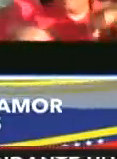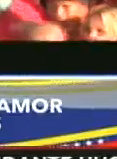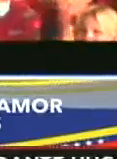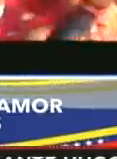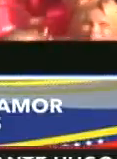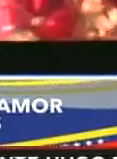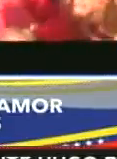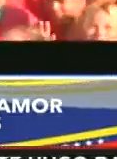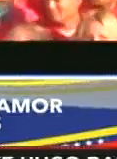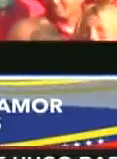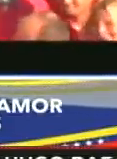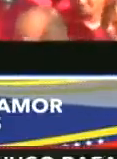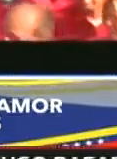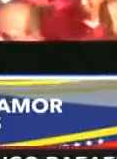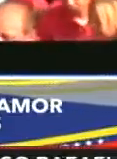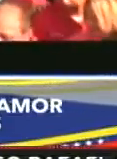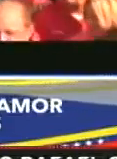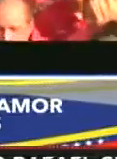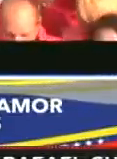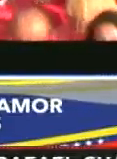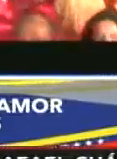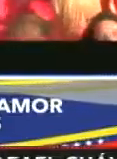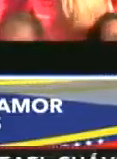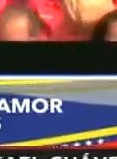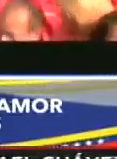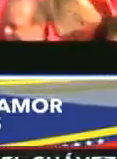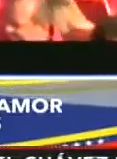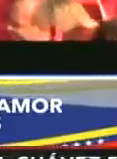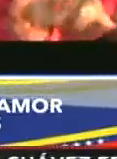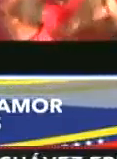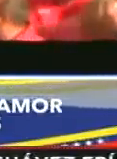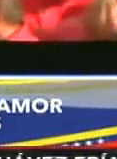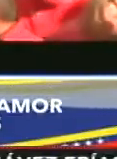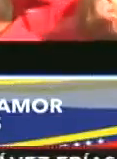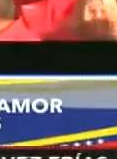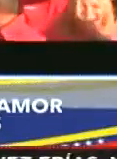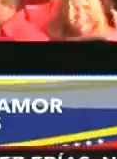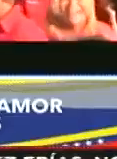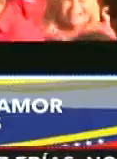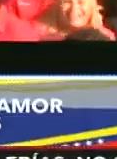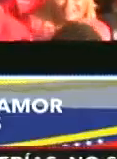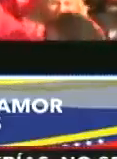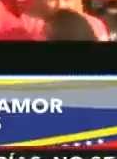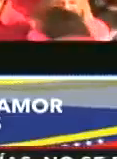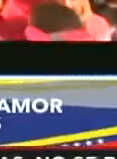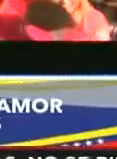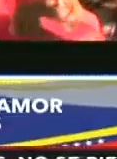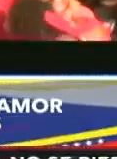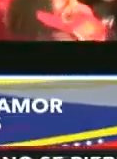impresionante, como ha sido esa gran marcha del día de hoy, en que el pueblo de